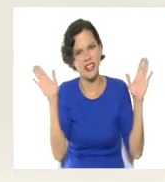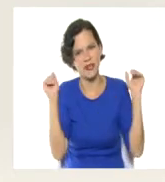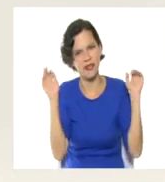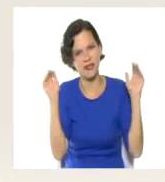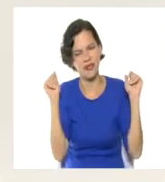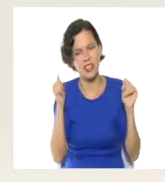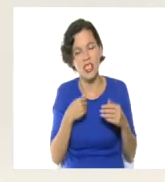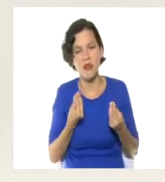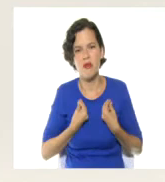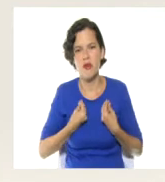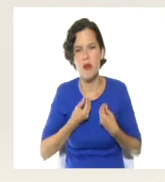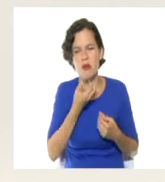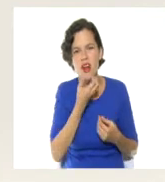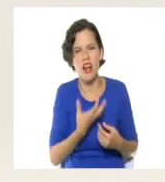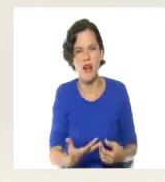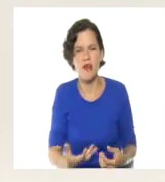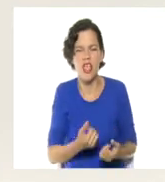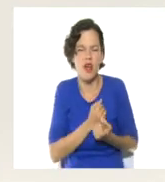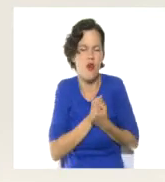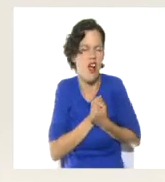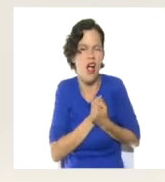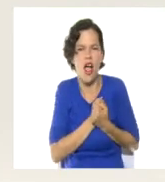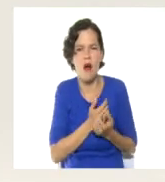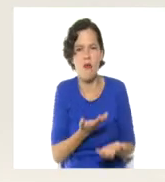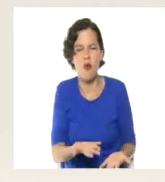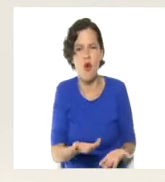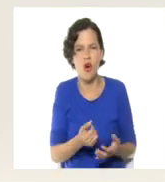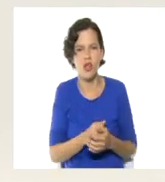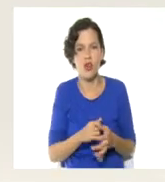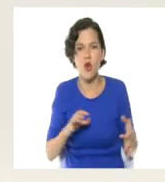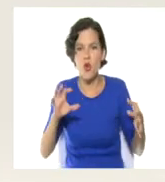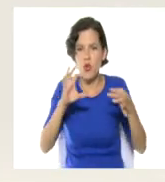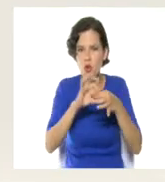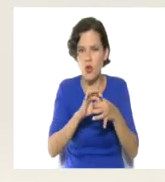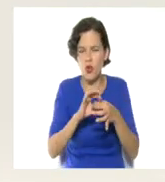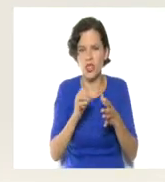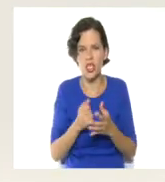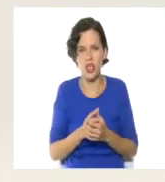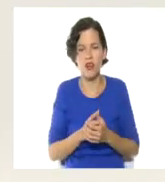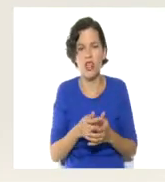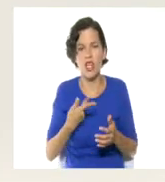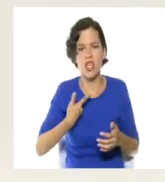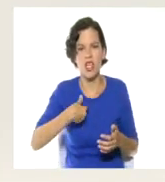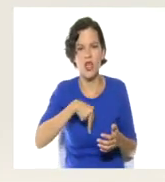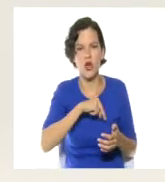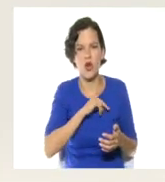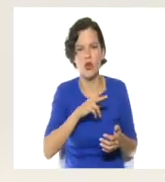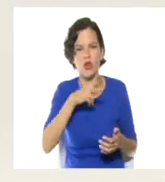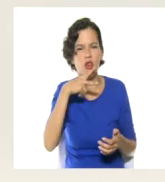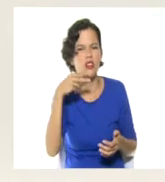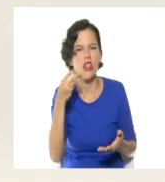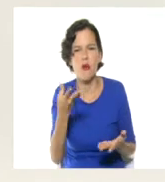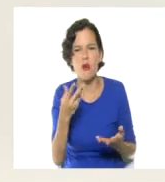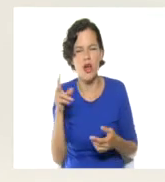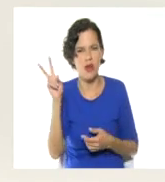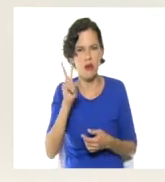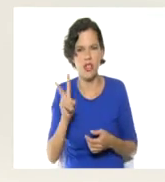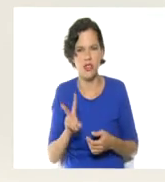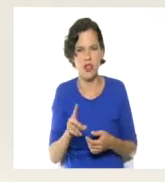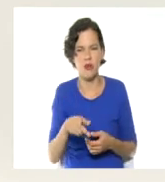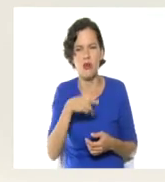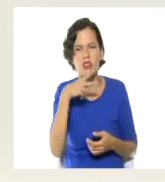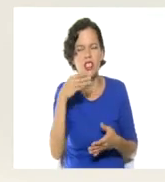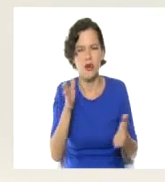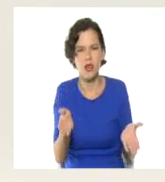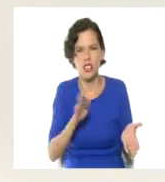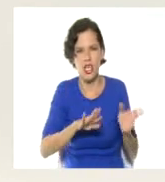Y vivamos la Navidad llena de amor, llena de unión y con nuestros sabores venezolanos, como esas